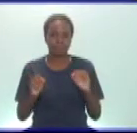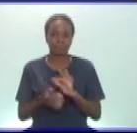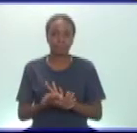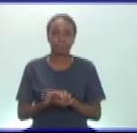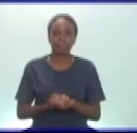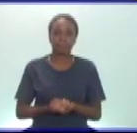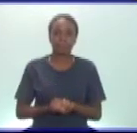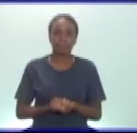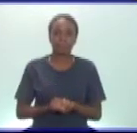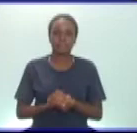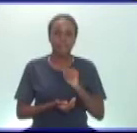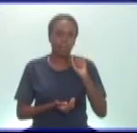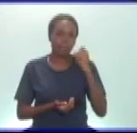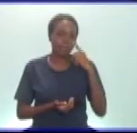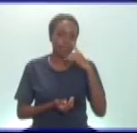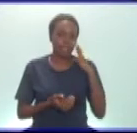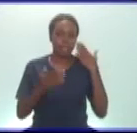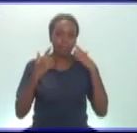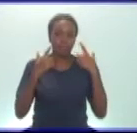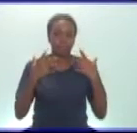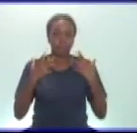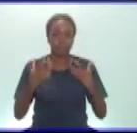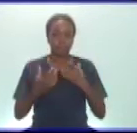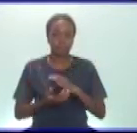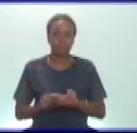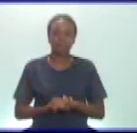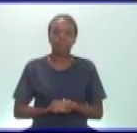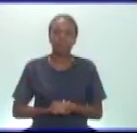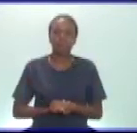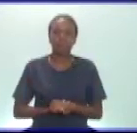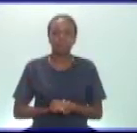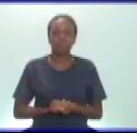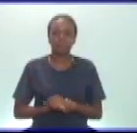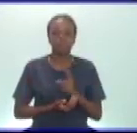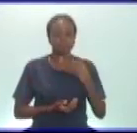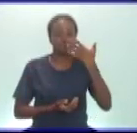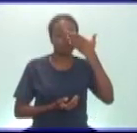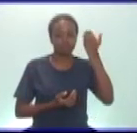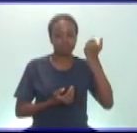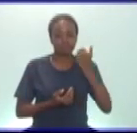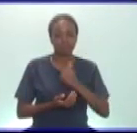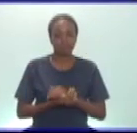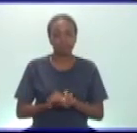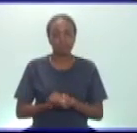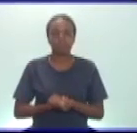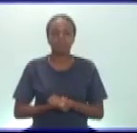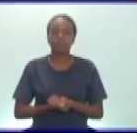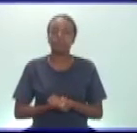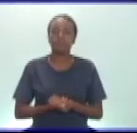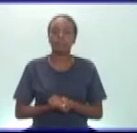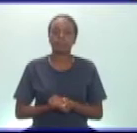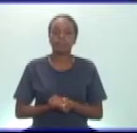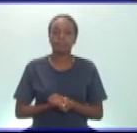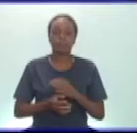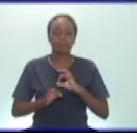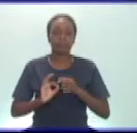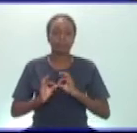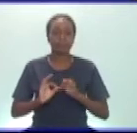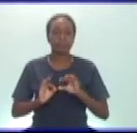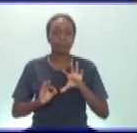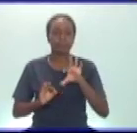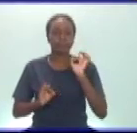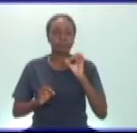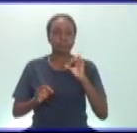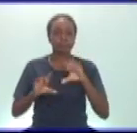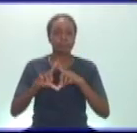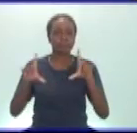bueno, y el punto final, que es muy importante. No se nos puede olvidar. En la gramática, usted va a extraer del texto inicial un